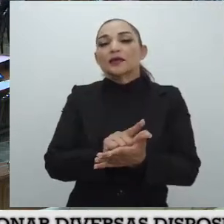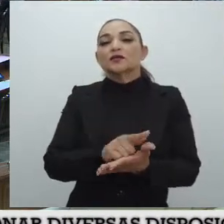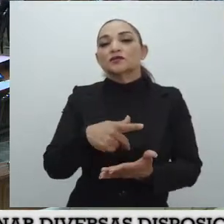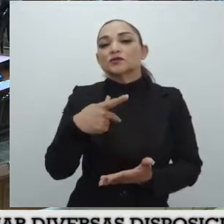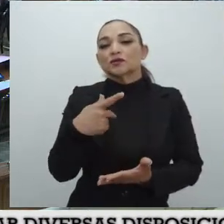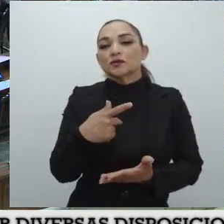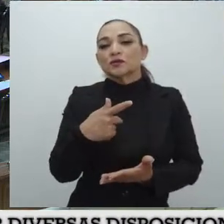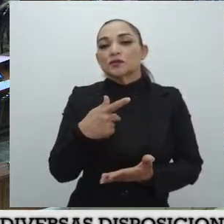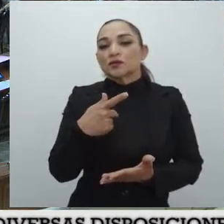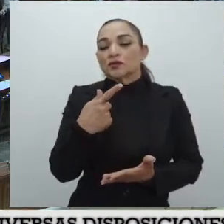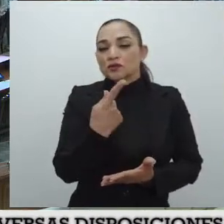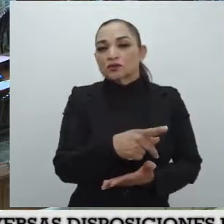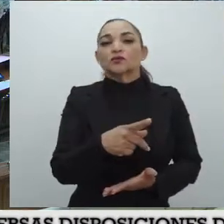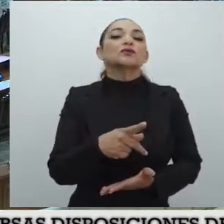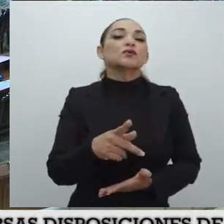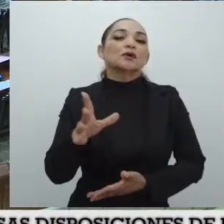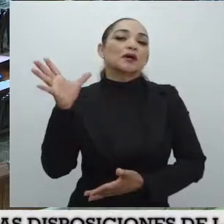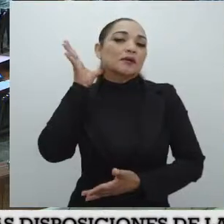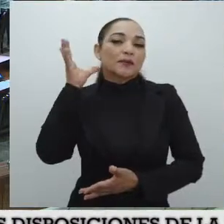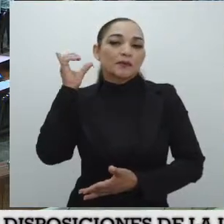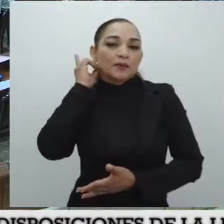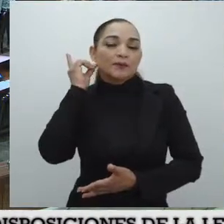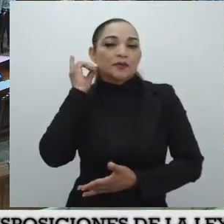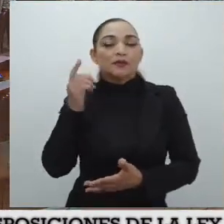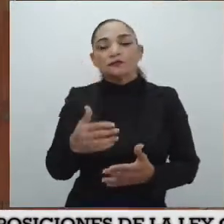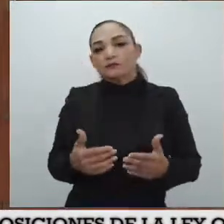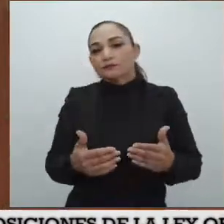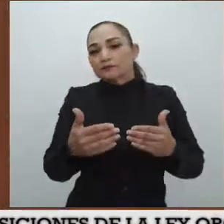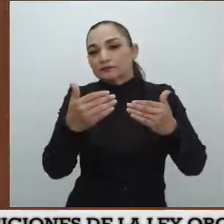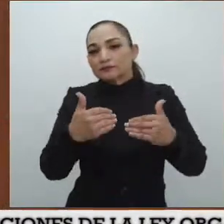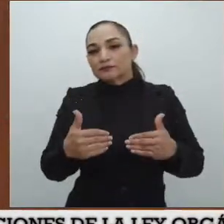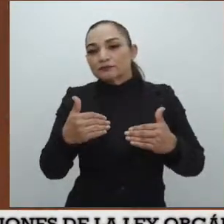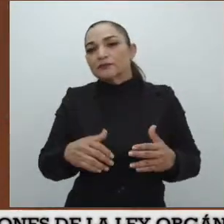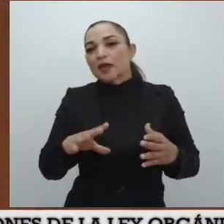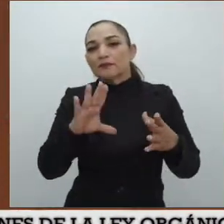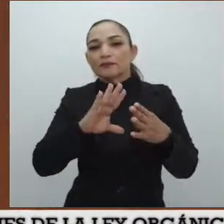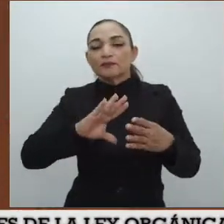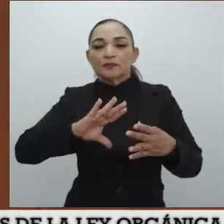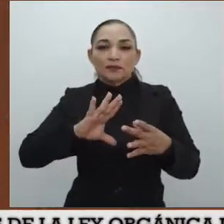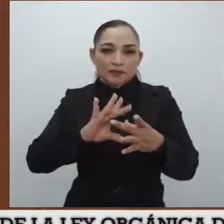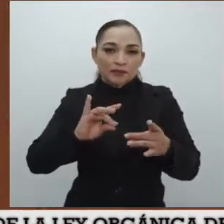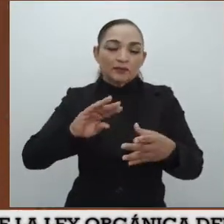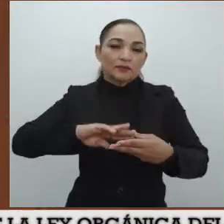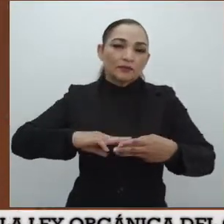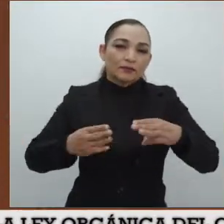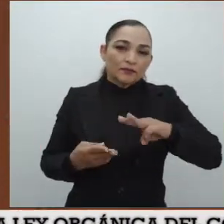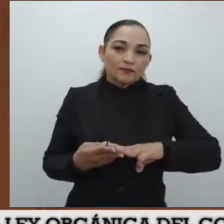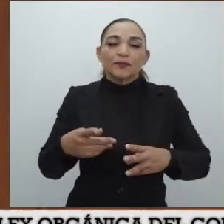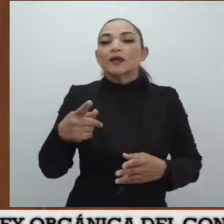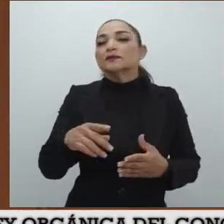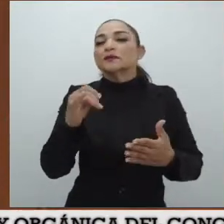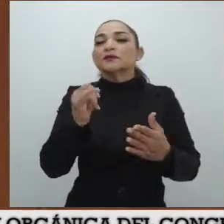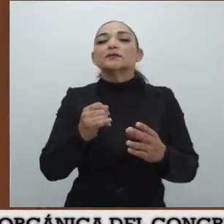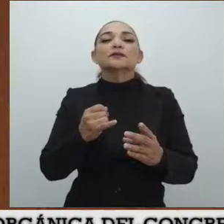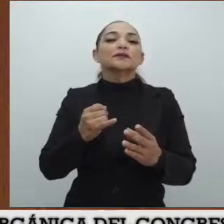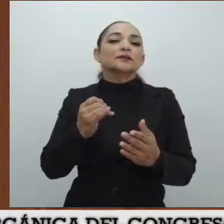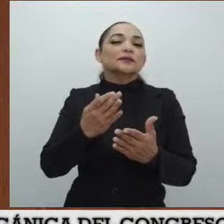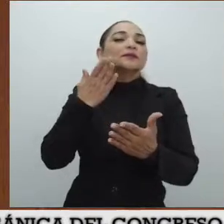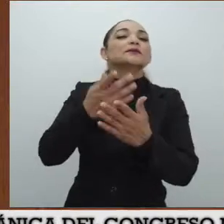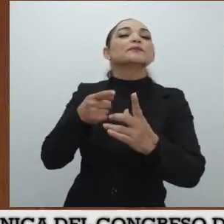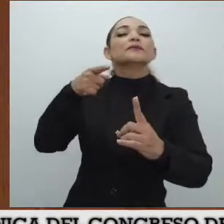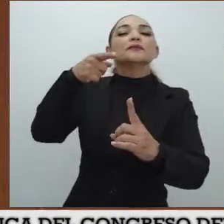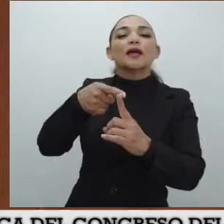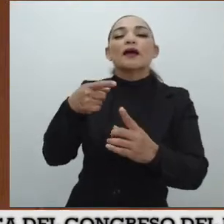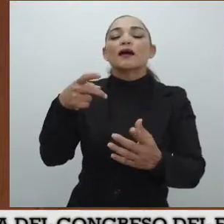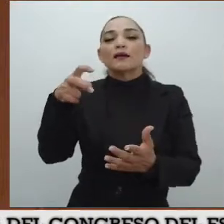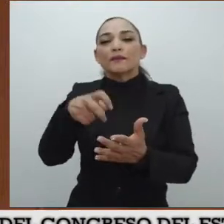la Ley Orgánica del Congreso del Estado de Sinaloa al tenor de lo siguiente. Exposición de motivos. La presente iniciativa tiene como objeto plantear la